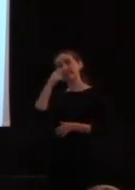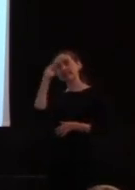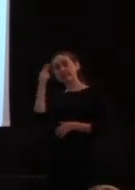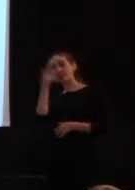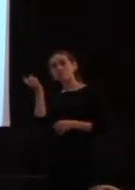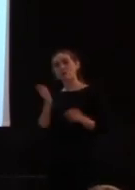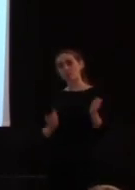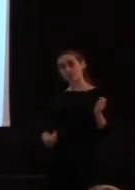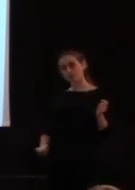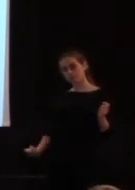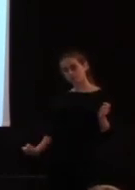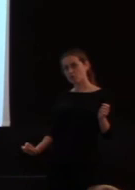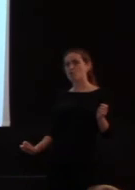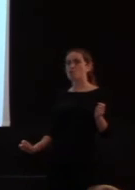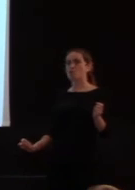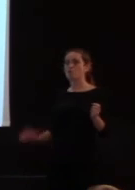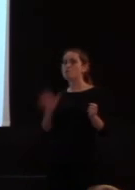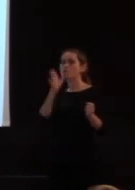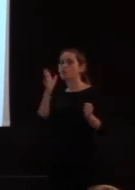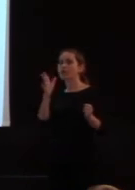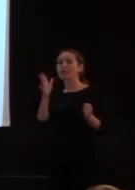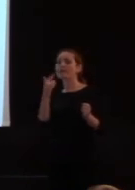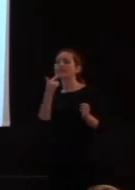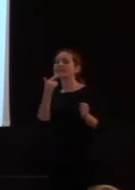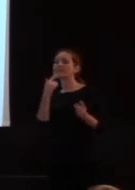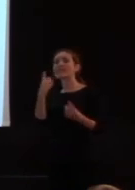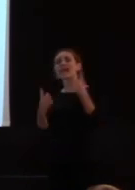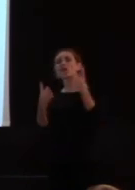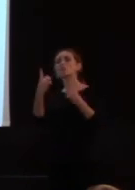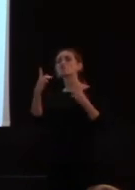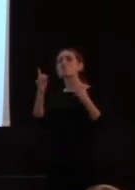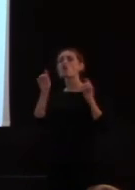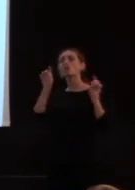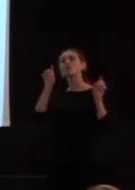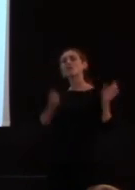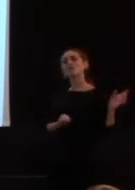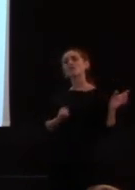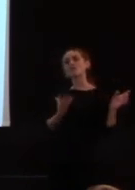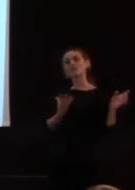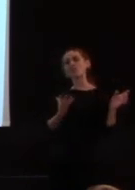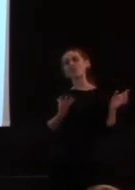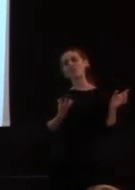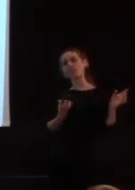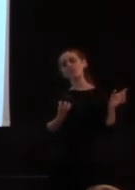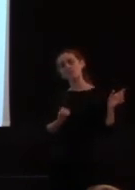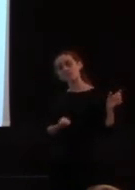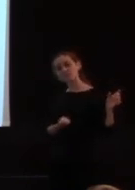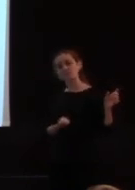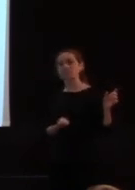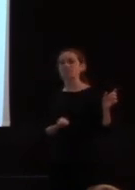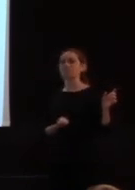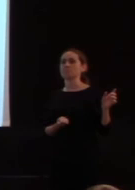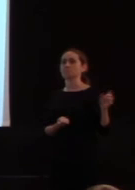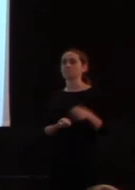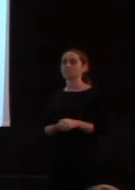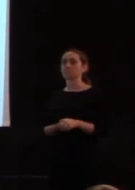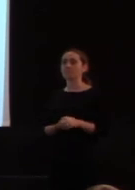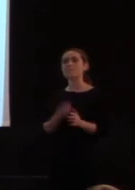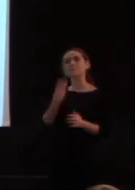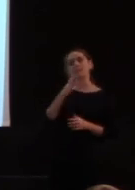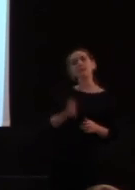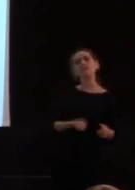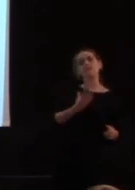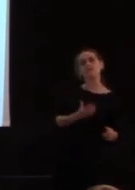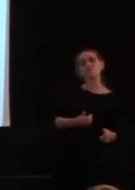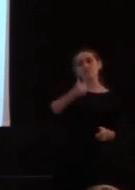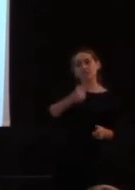se quejan que ven algunos profesores quizás menos vocacionales que en primaria, de eso se quejan, alto